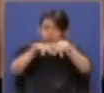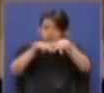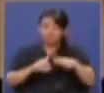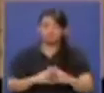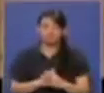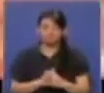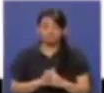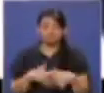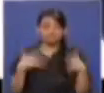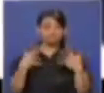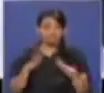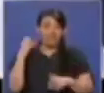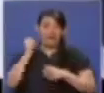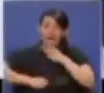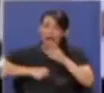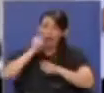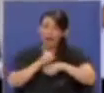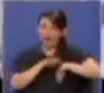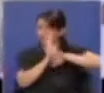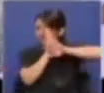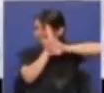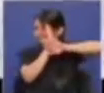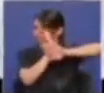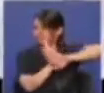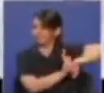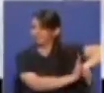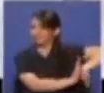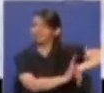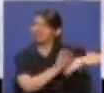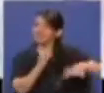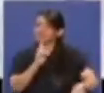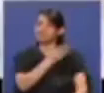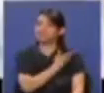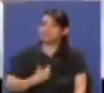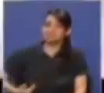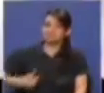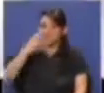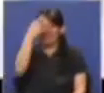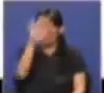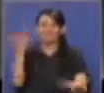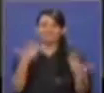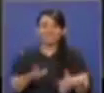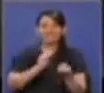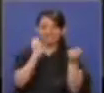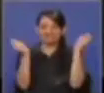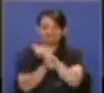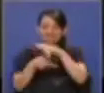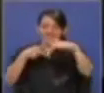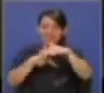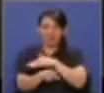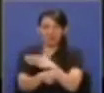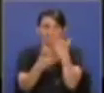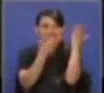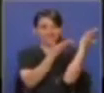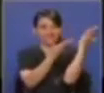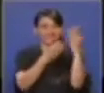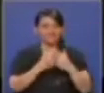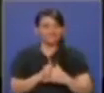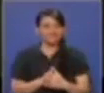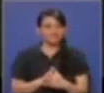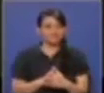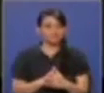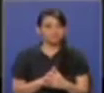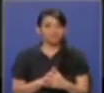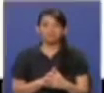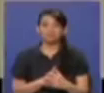Después de años de marginación, el vicepresidente Glass inauguró los tramos viales. Paquilla, Dorado y